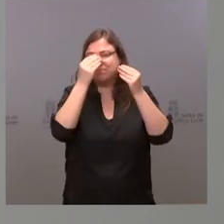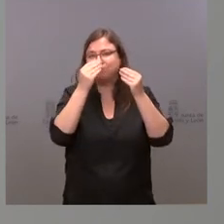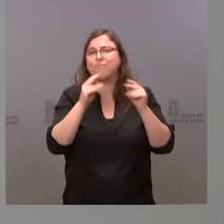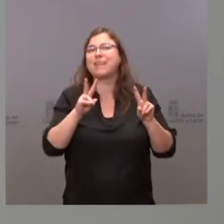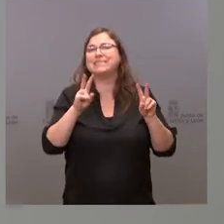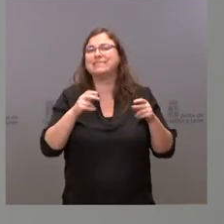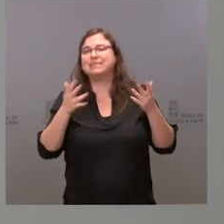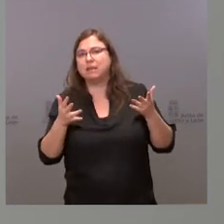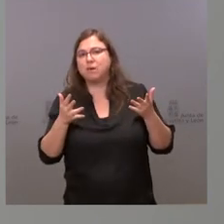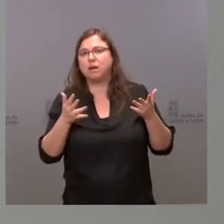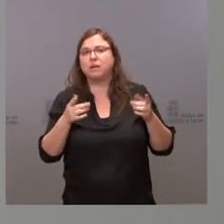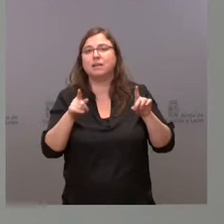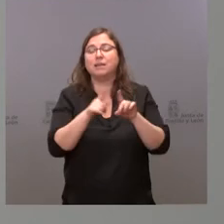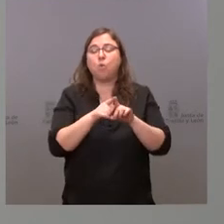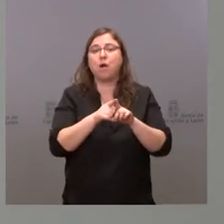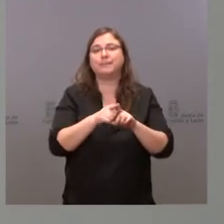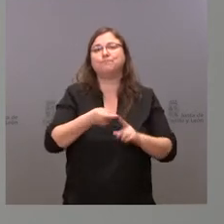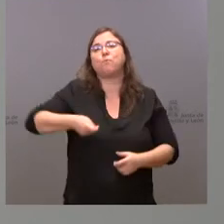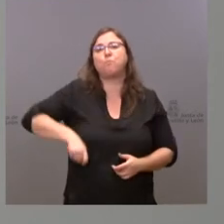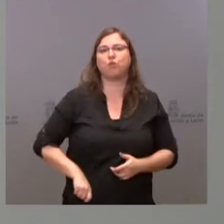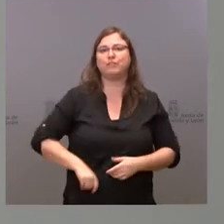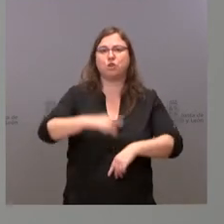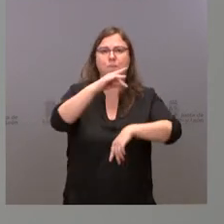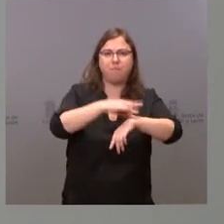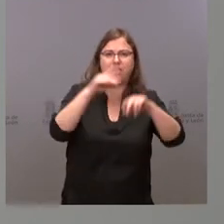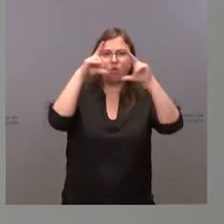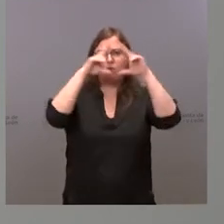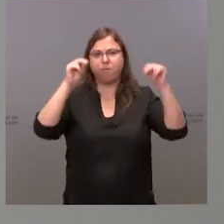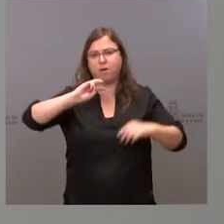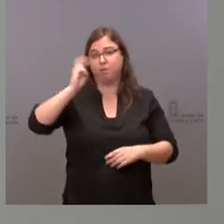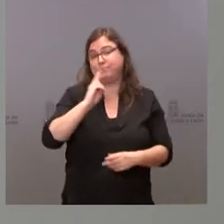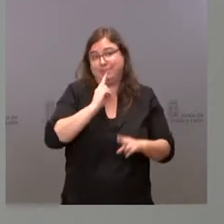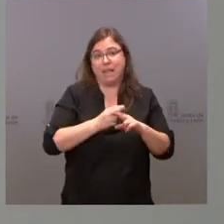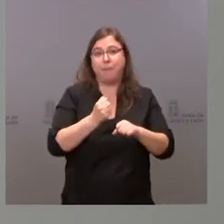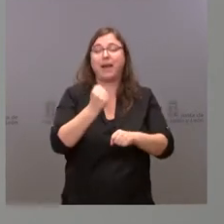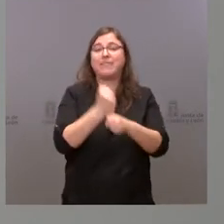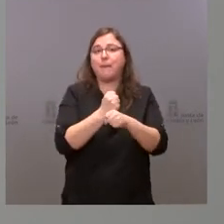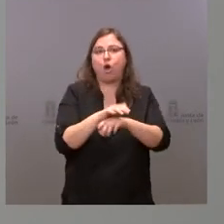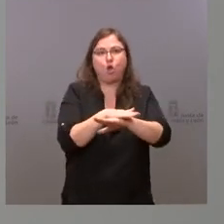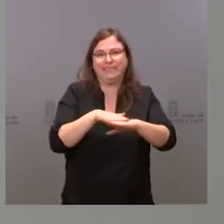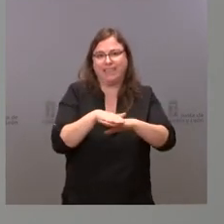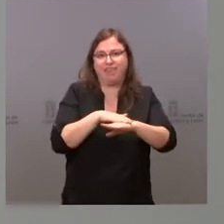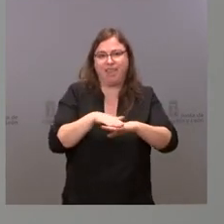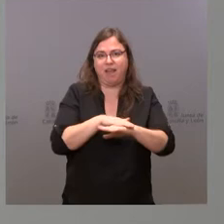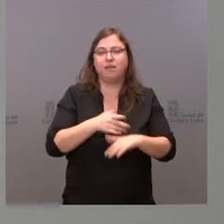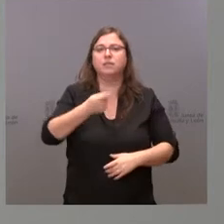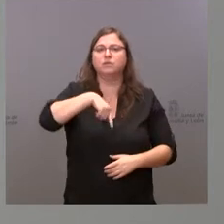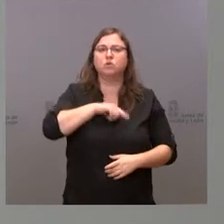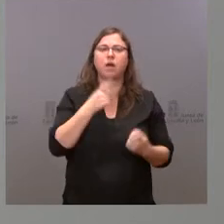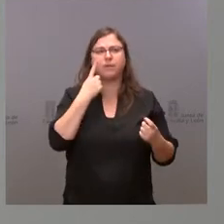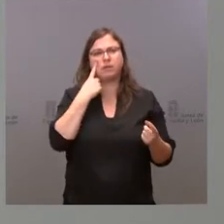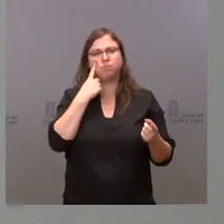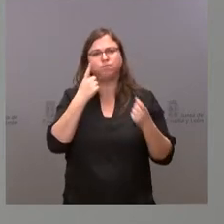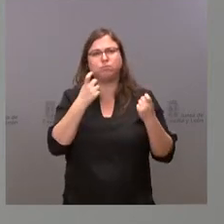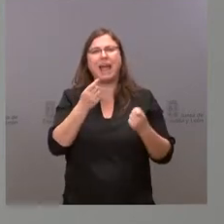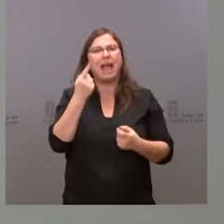la plantilla sanitaria y la plantilla sanitaria de sus trabajadores esenciales y evidentemente tenemos que monitorizar con qué es